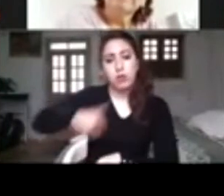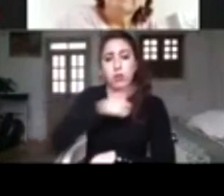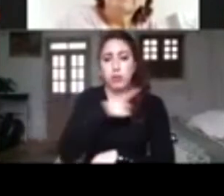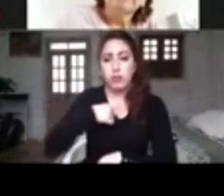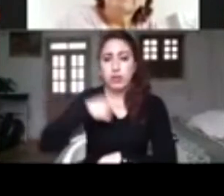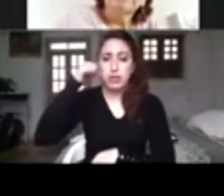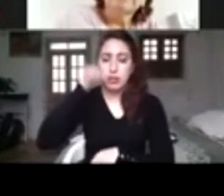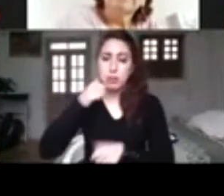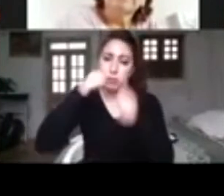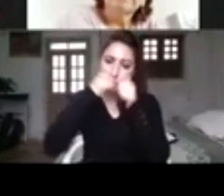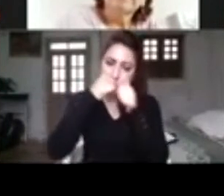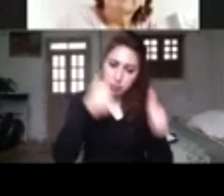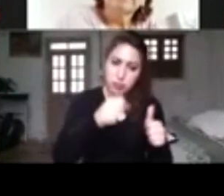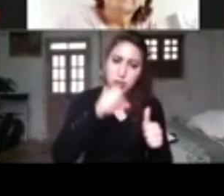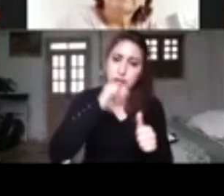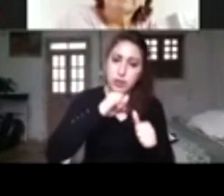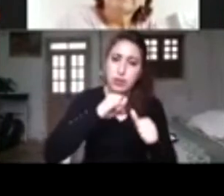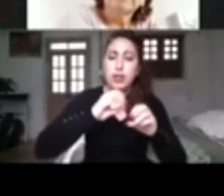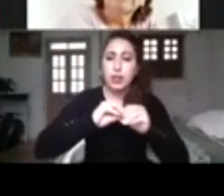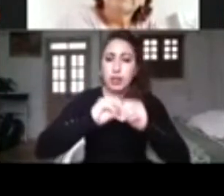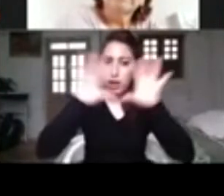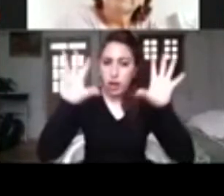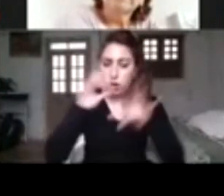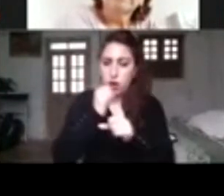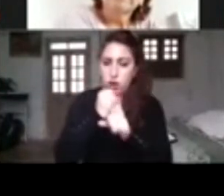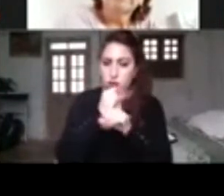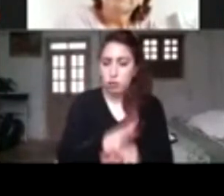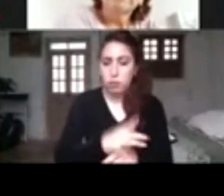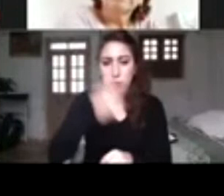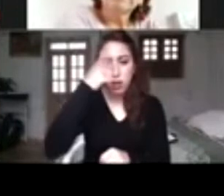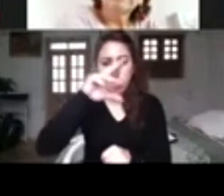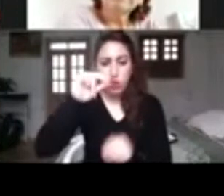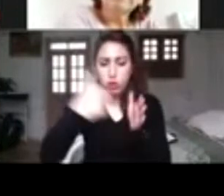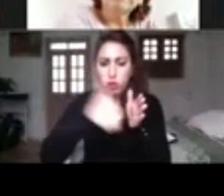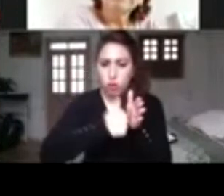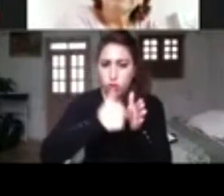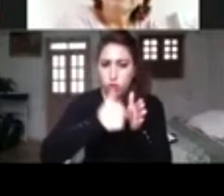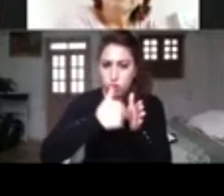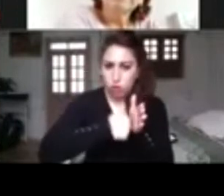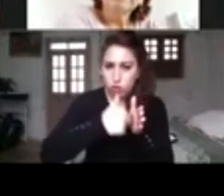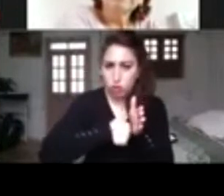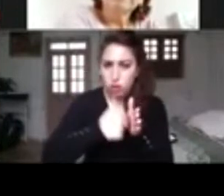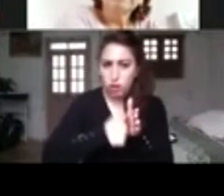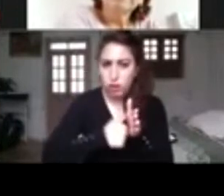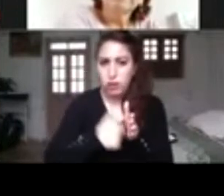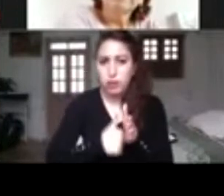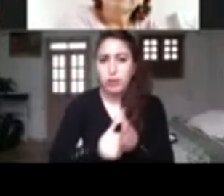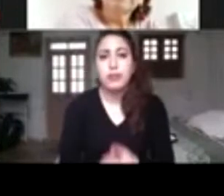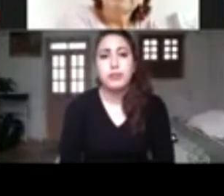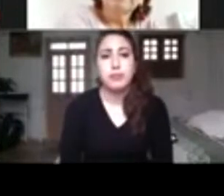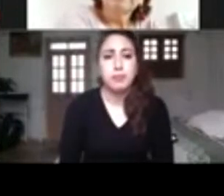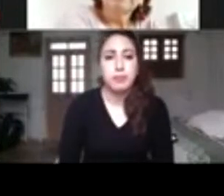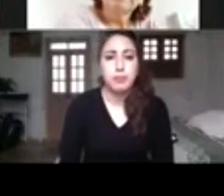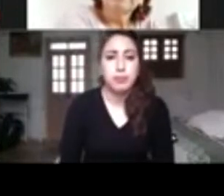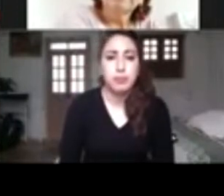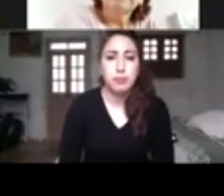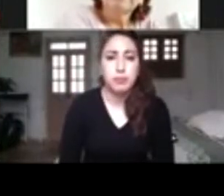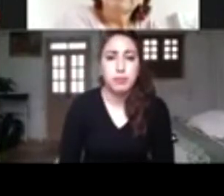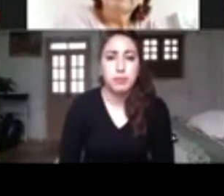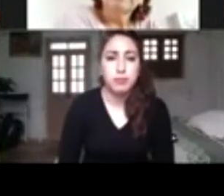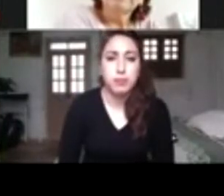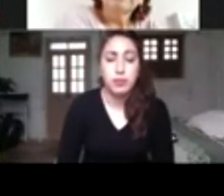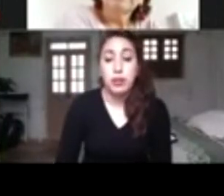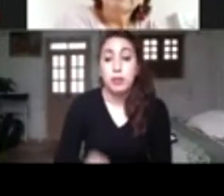de muchísimo valor, porque le damos un sentido muy relevante a la población, sobre todo de adultos mayores, que tiene